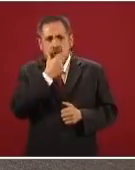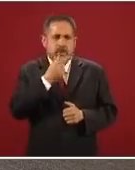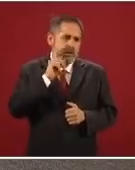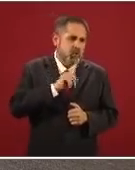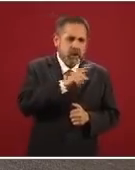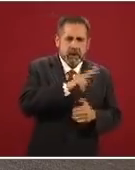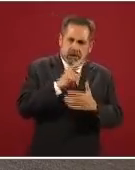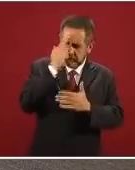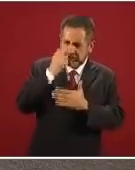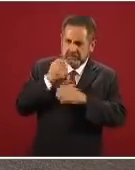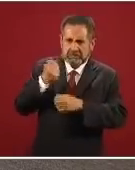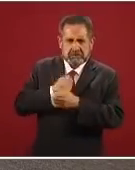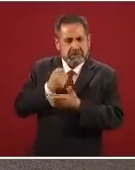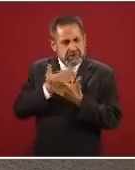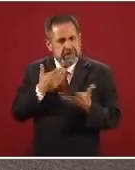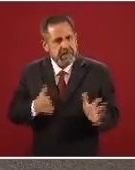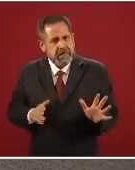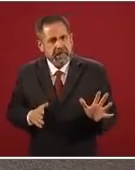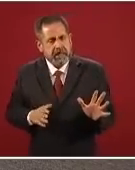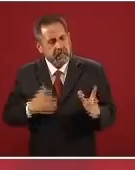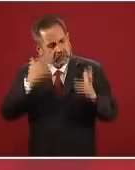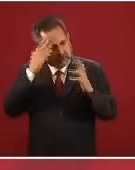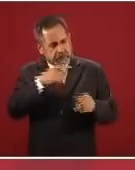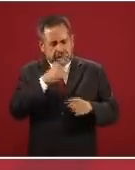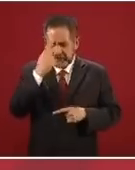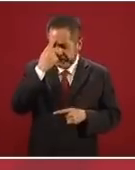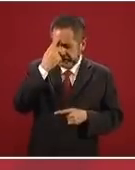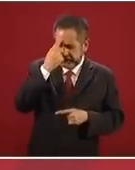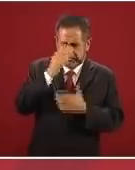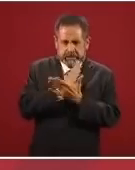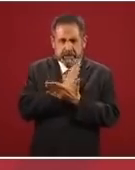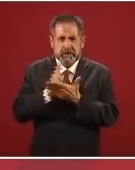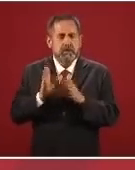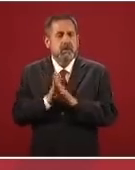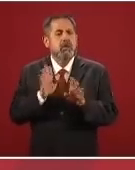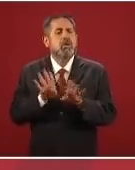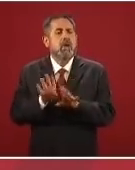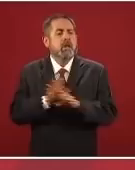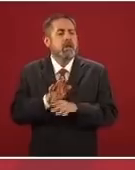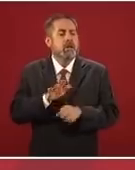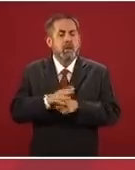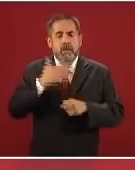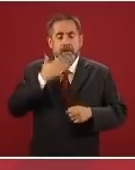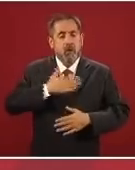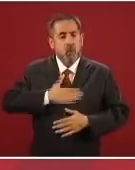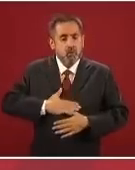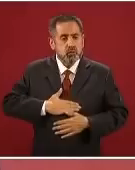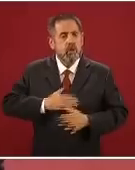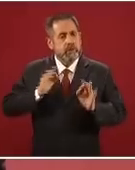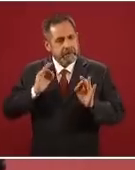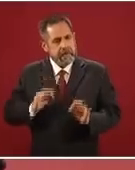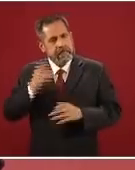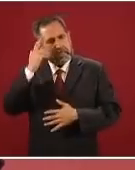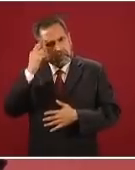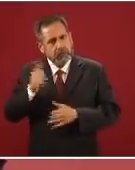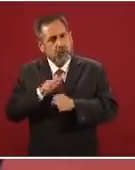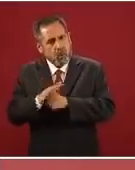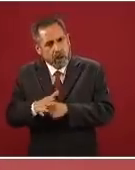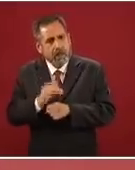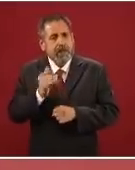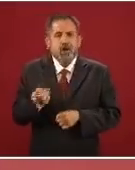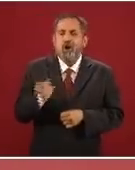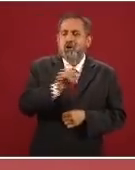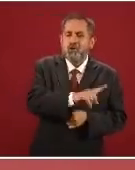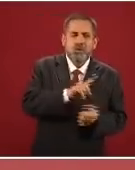hombres, pues sepan discernir entre lo que es una causa justa y lo que es un